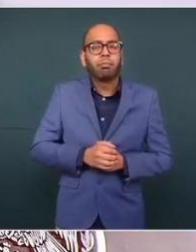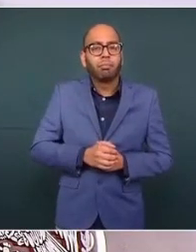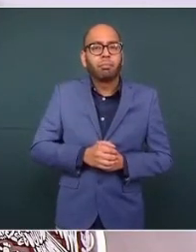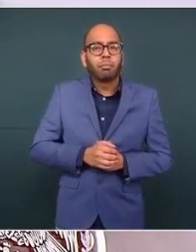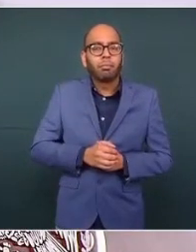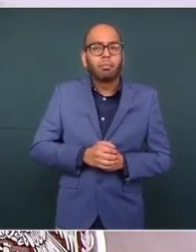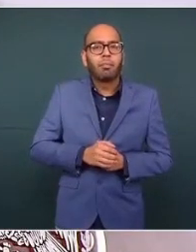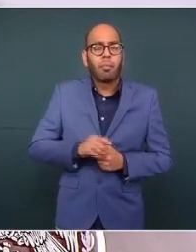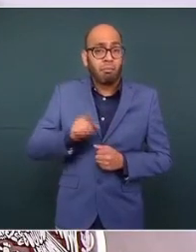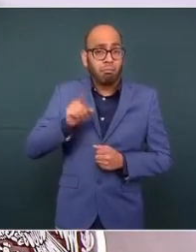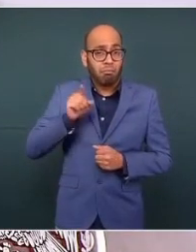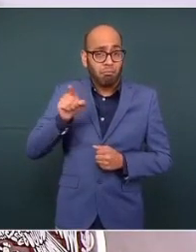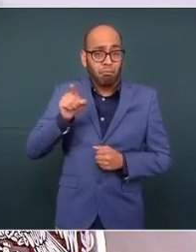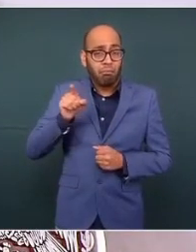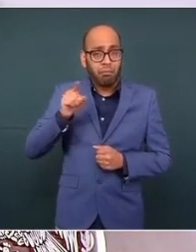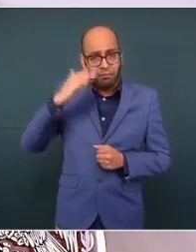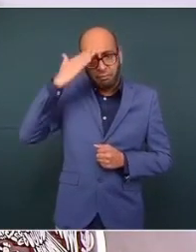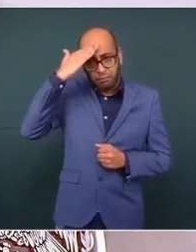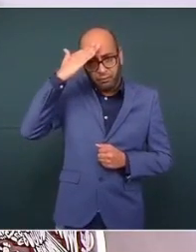que